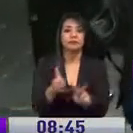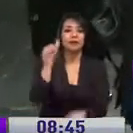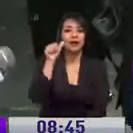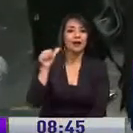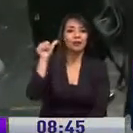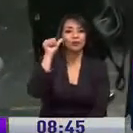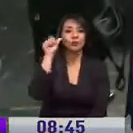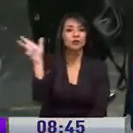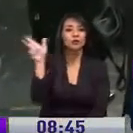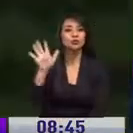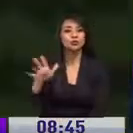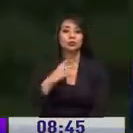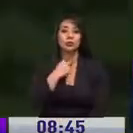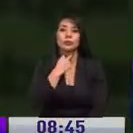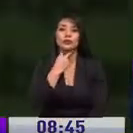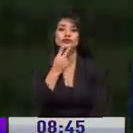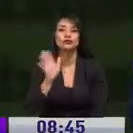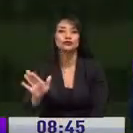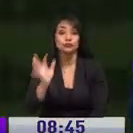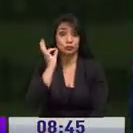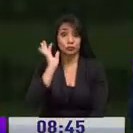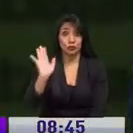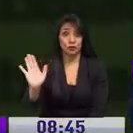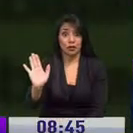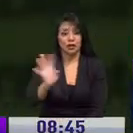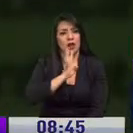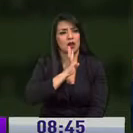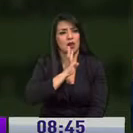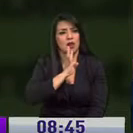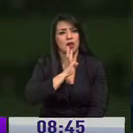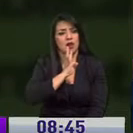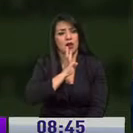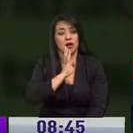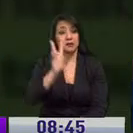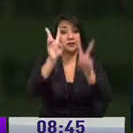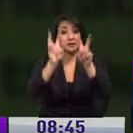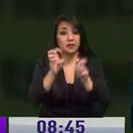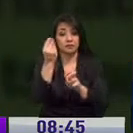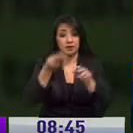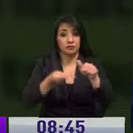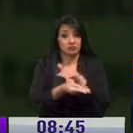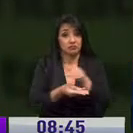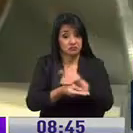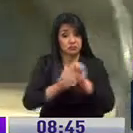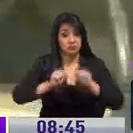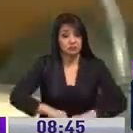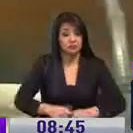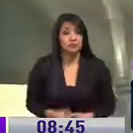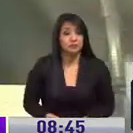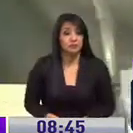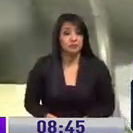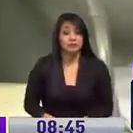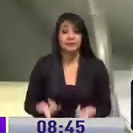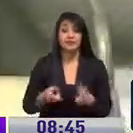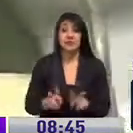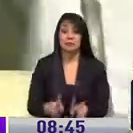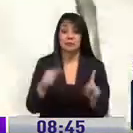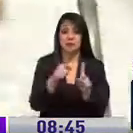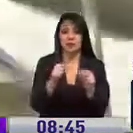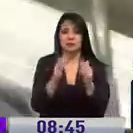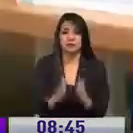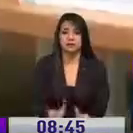que se filtró en días anteriores, en el cual se escucharía a Vallejo hablar sobre las supuestas aportaciones y en el cual, a decir del legislador,